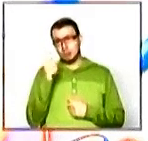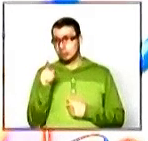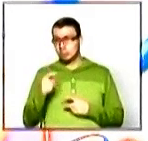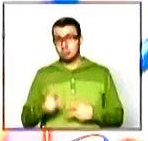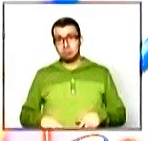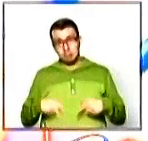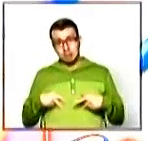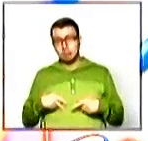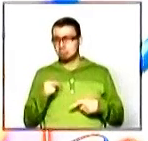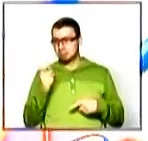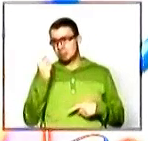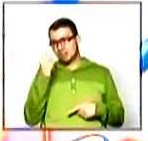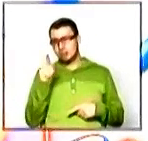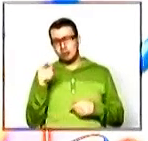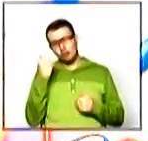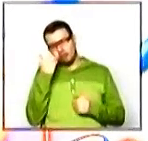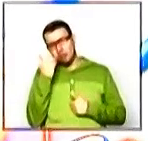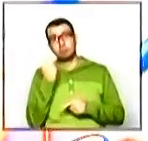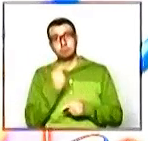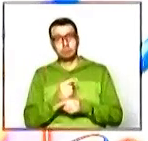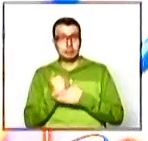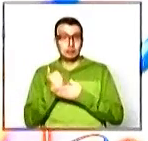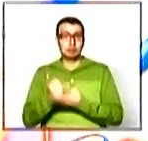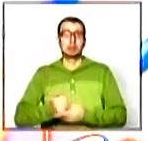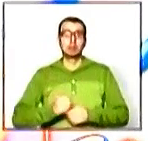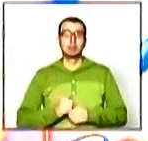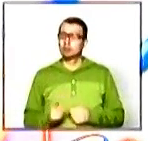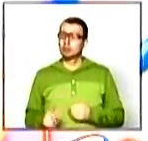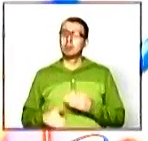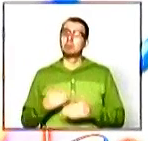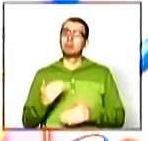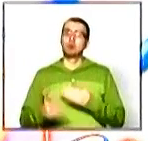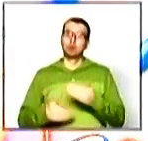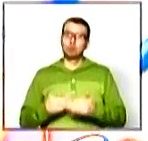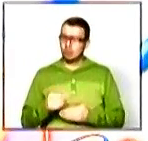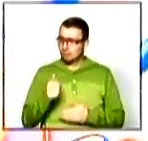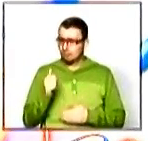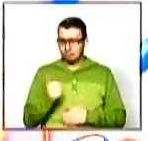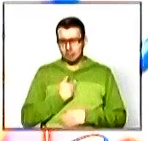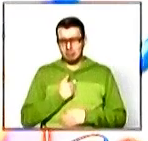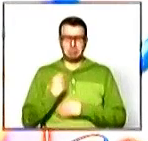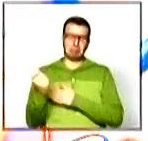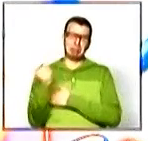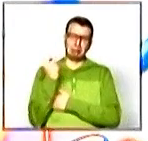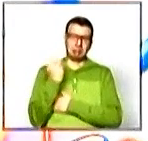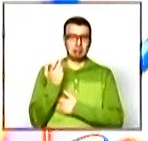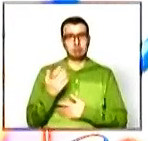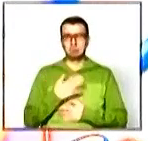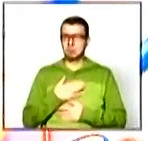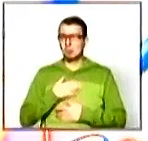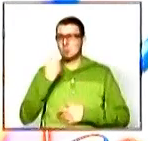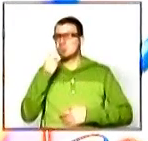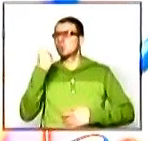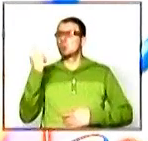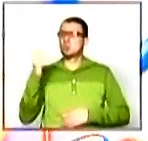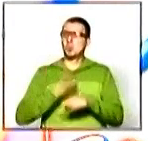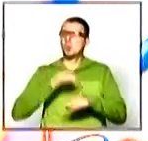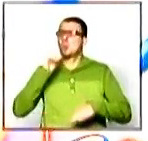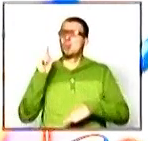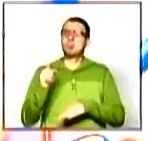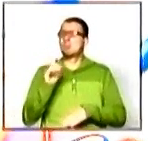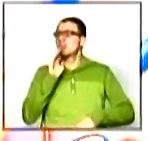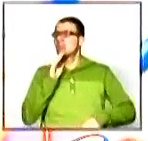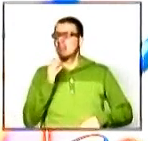su enfermedad. Entonces entramos en un proceso de autocrítica, de autojuzgar, de buscar culpables, el